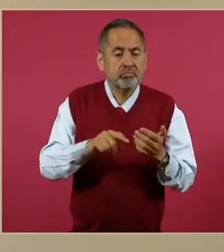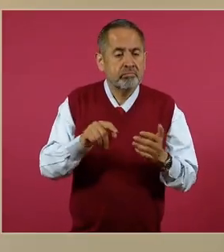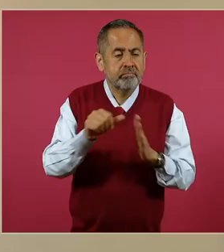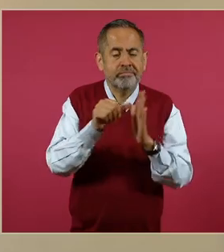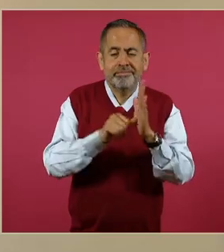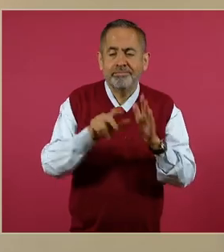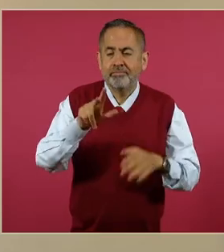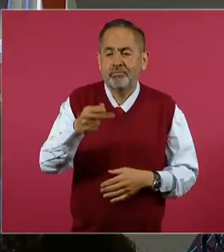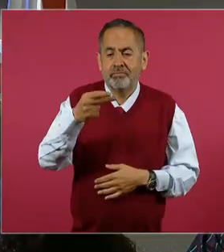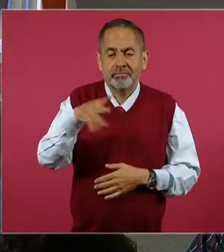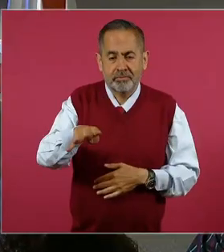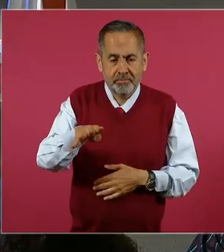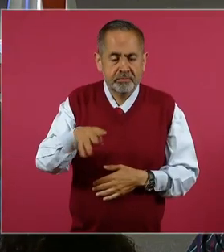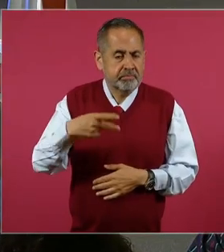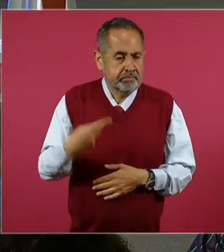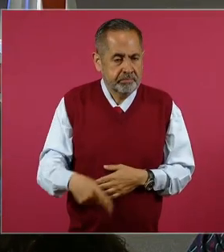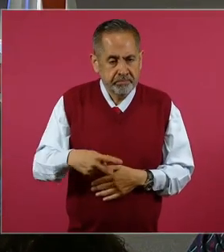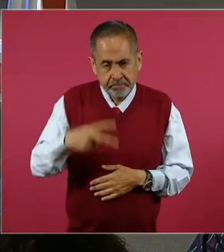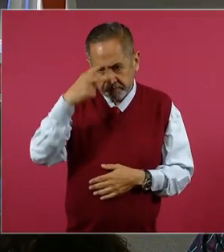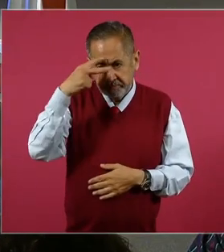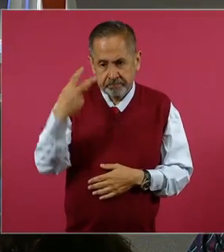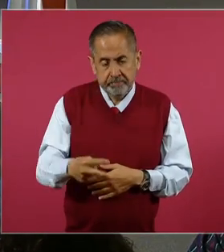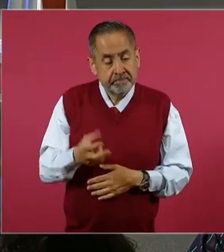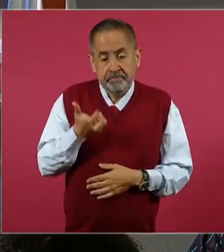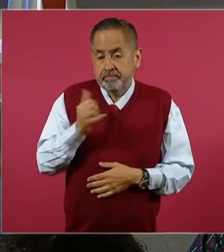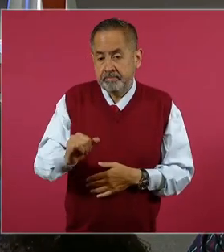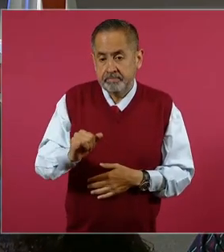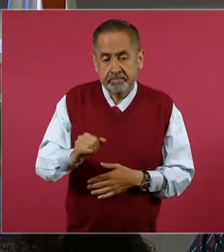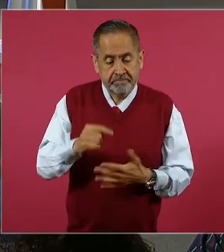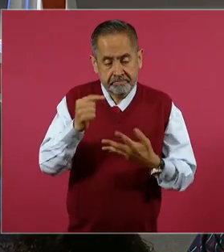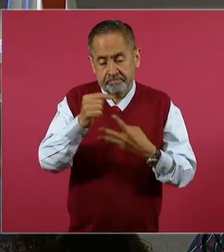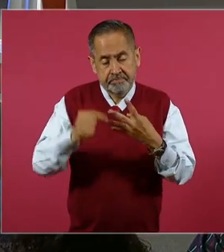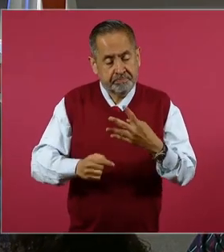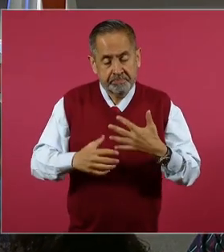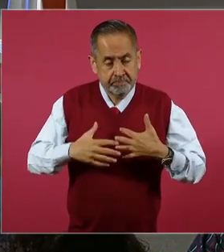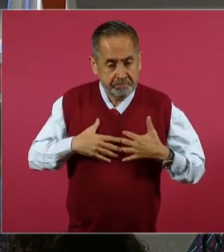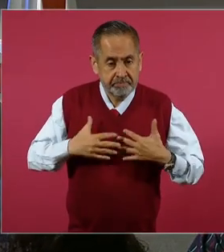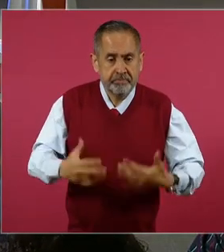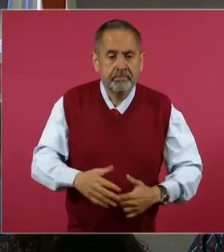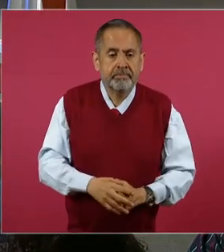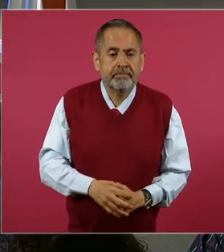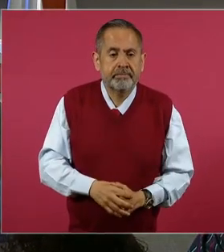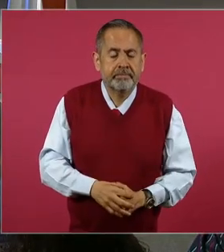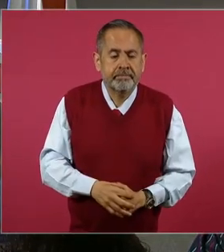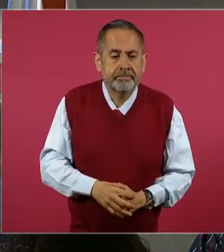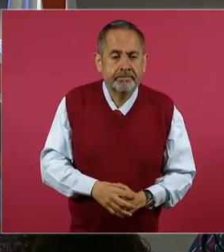la Constitución Política de los Estados Unidos Mexicanos.